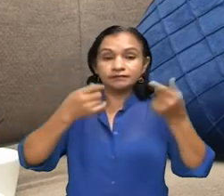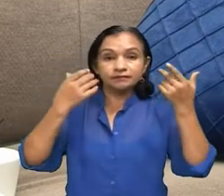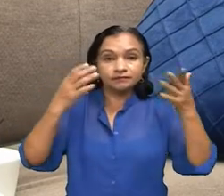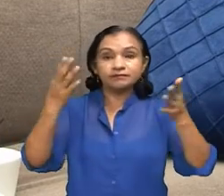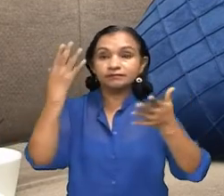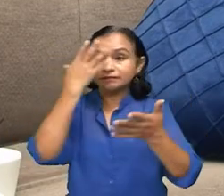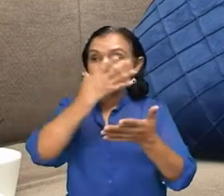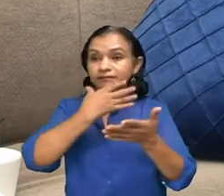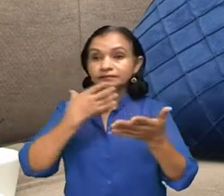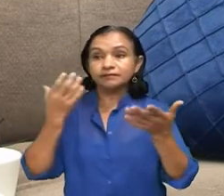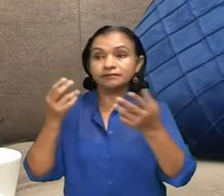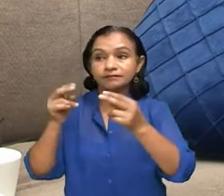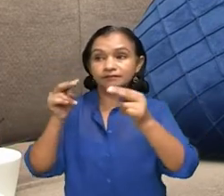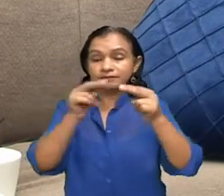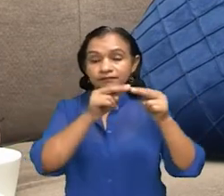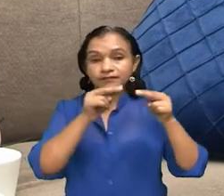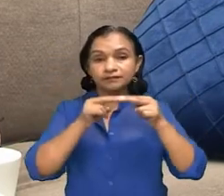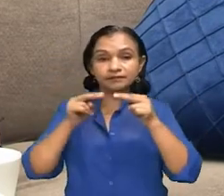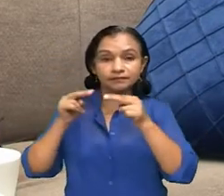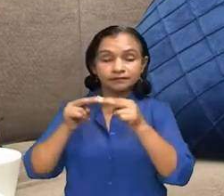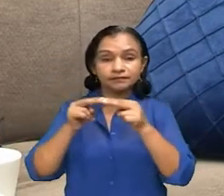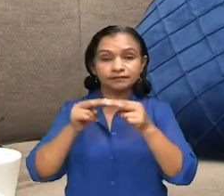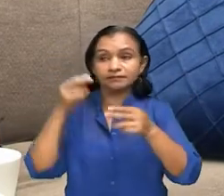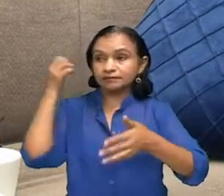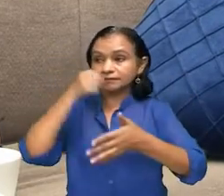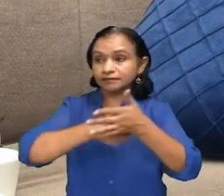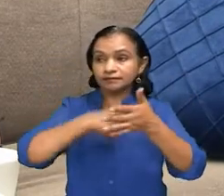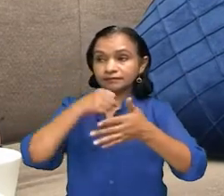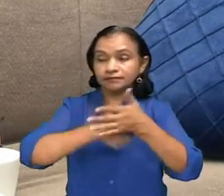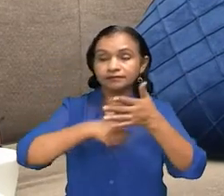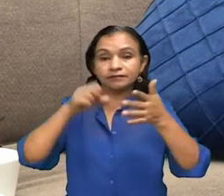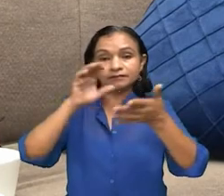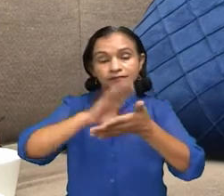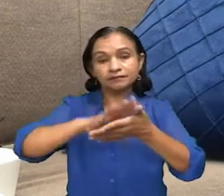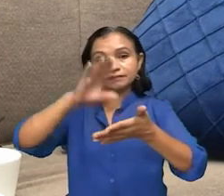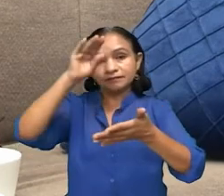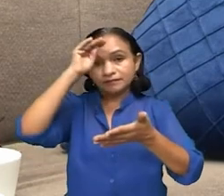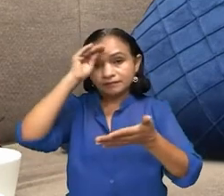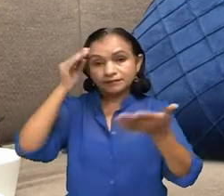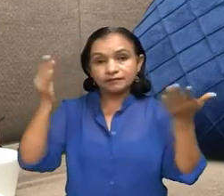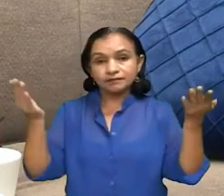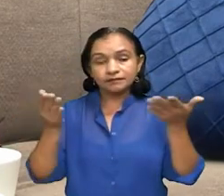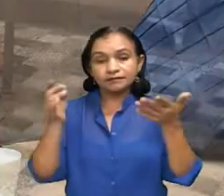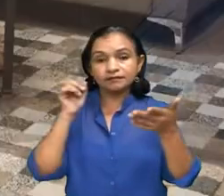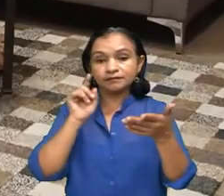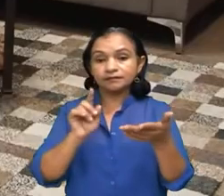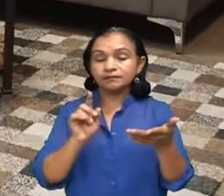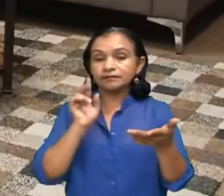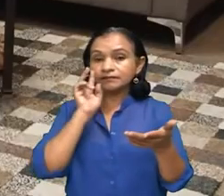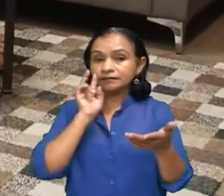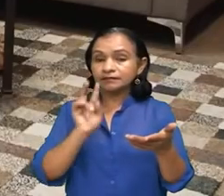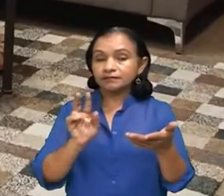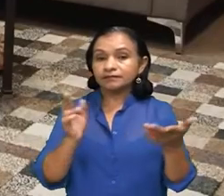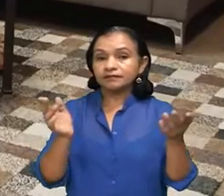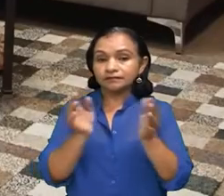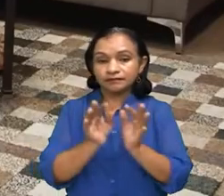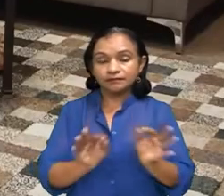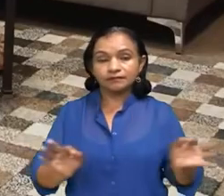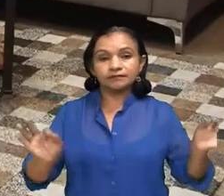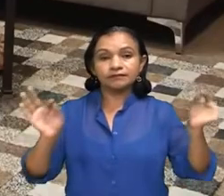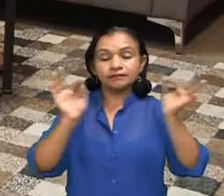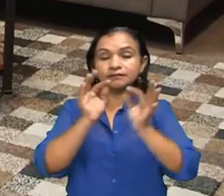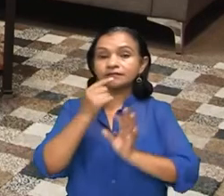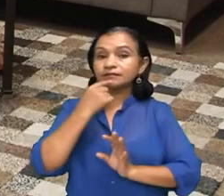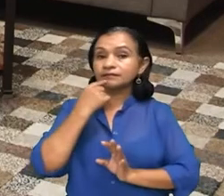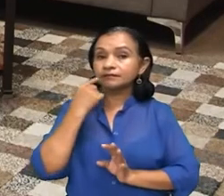Okay. Y vinculando también con el fortalecimiento de las capacidades. Y es ahí el primero que yo creo que es importante